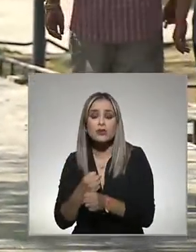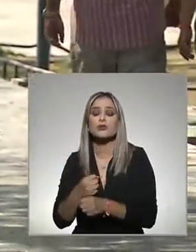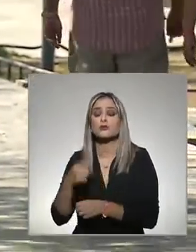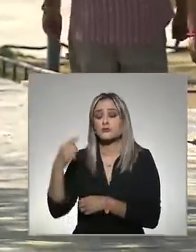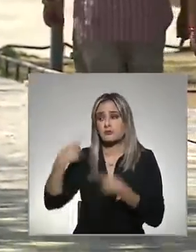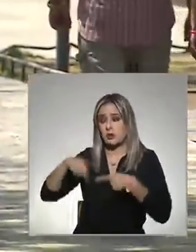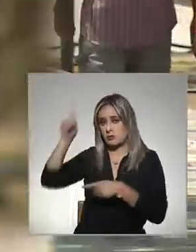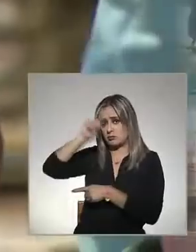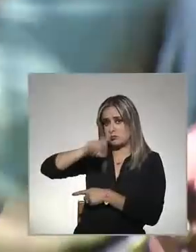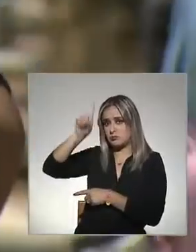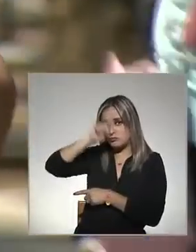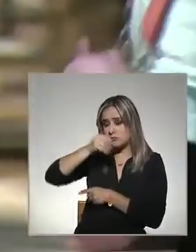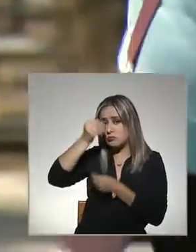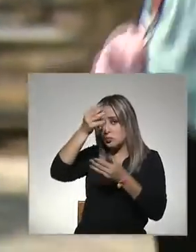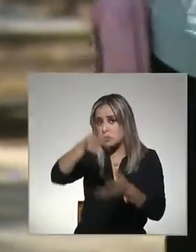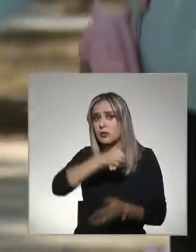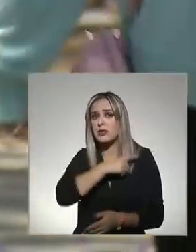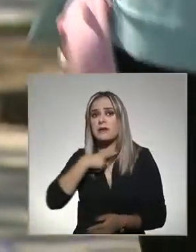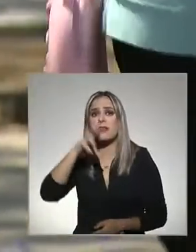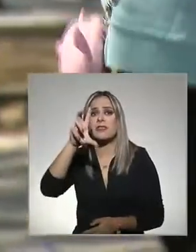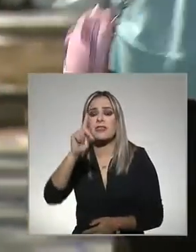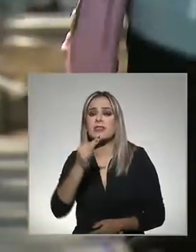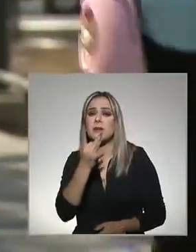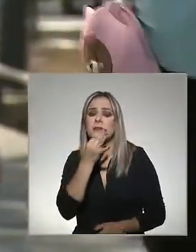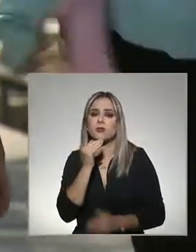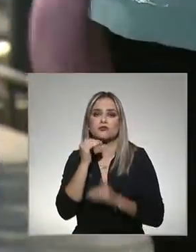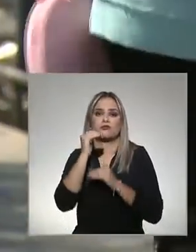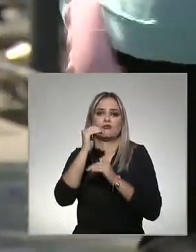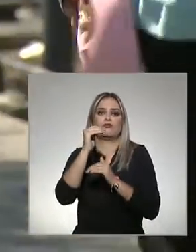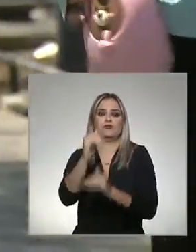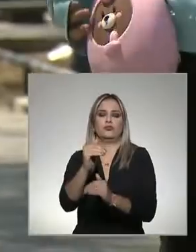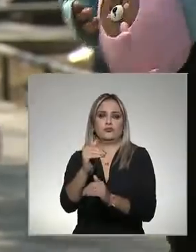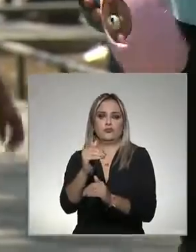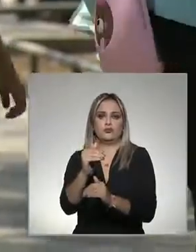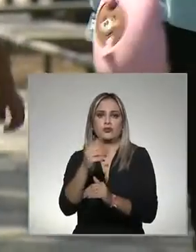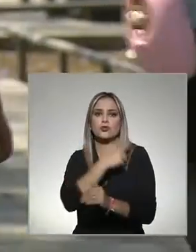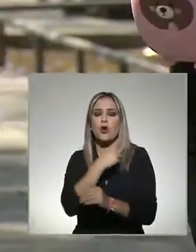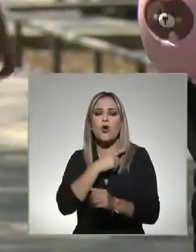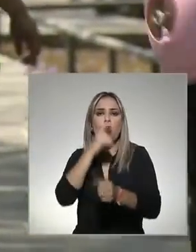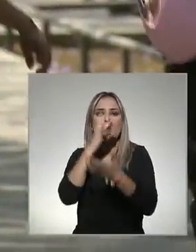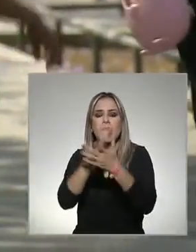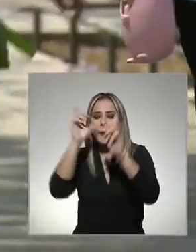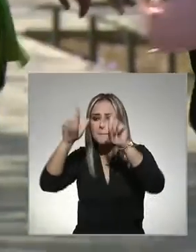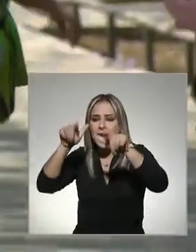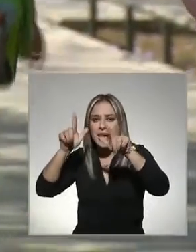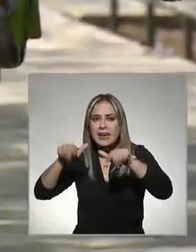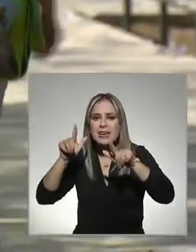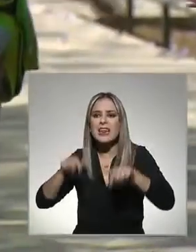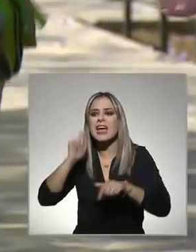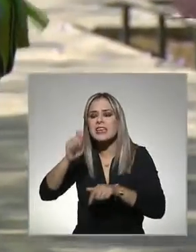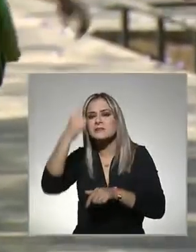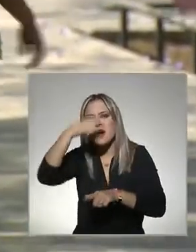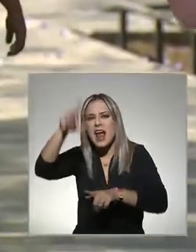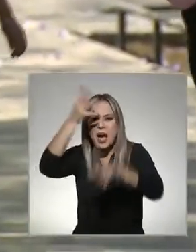recomiendan que sea un máximo de 30 minutos y solo con contenidos de aprendizaje, contenidos didácticos, en donde